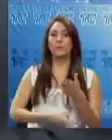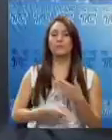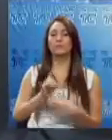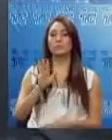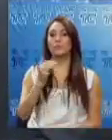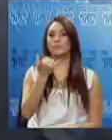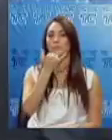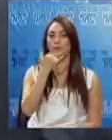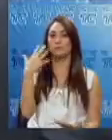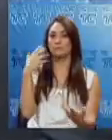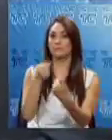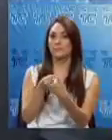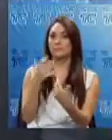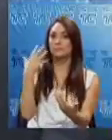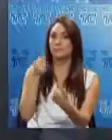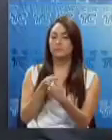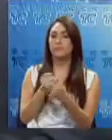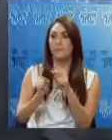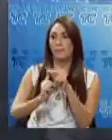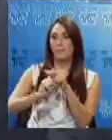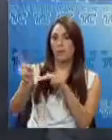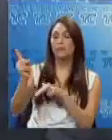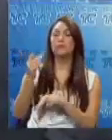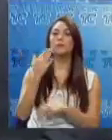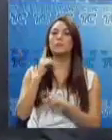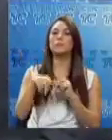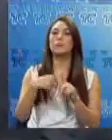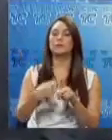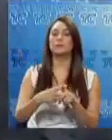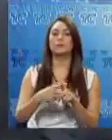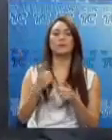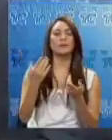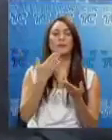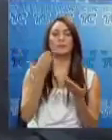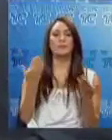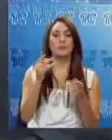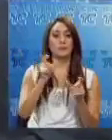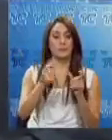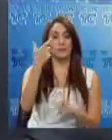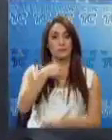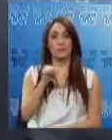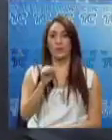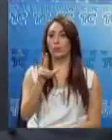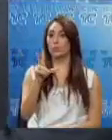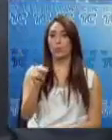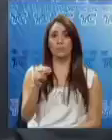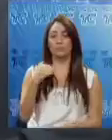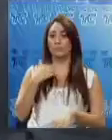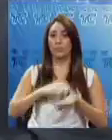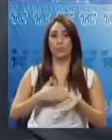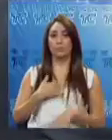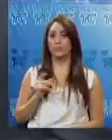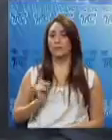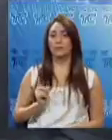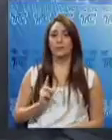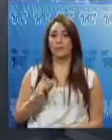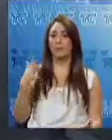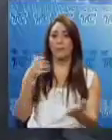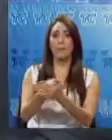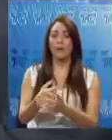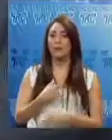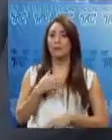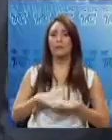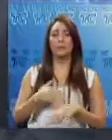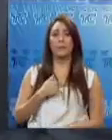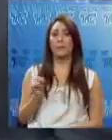que provocando accidentes de tránsito se fuguen, y también estableciendo salvedades para aquel conductor que no provoca, por ejemplo, el atropellamiento de un